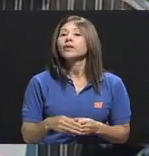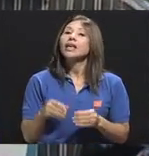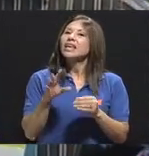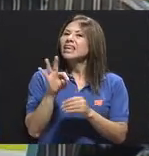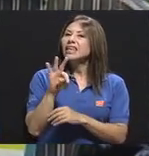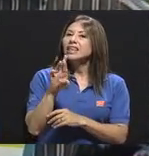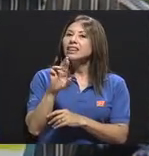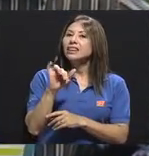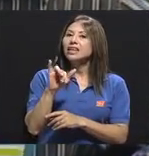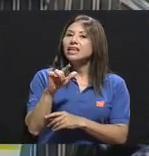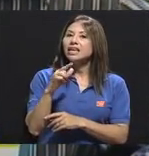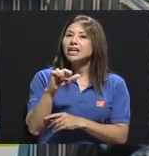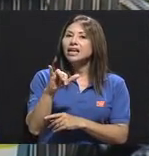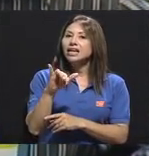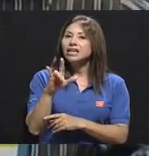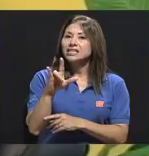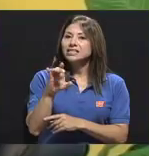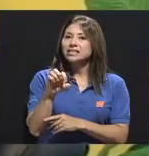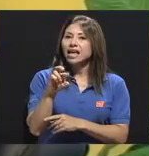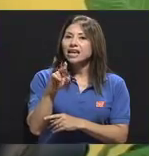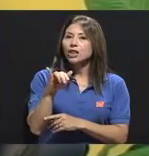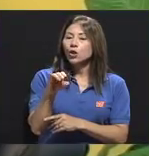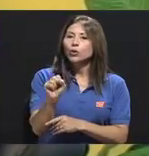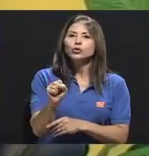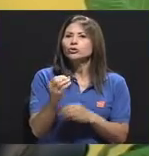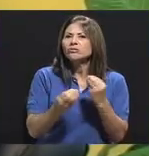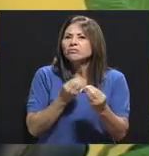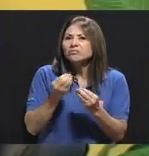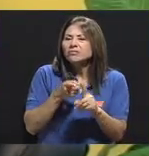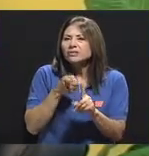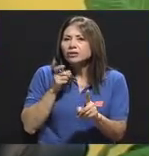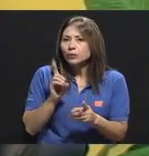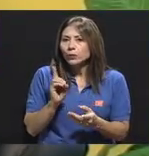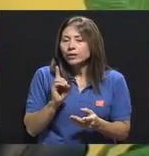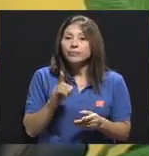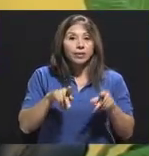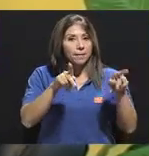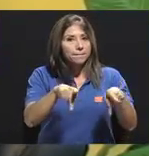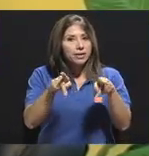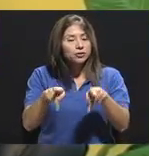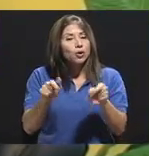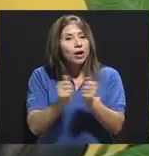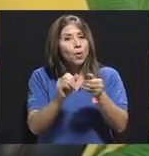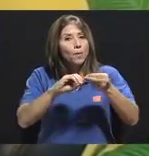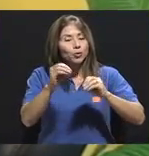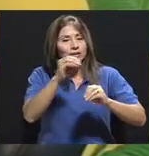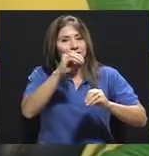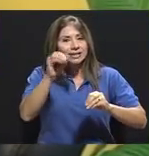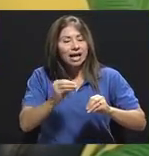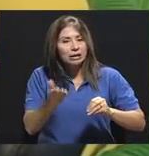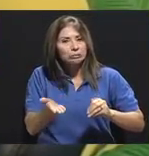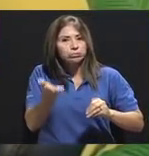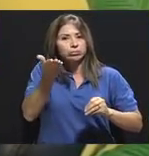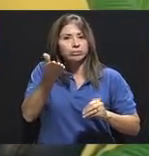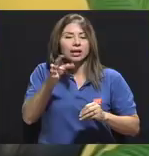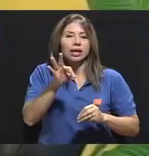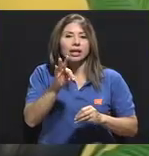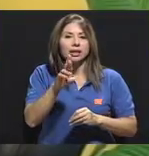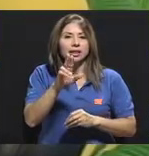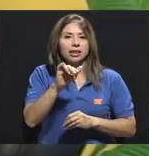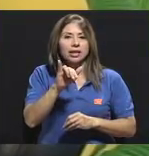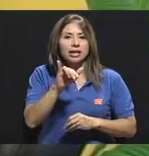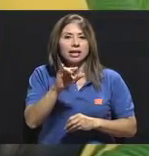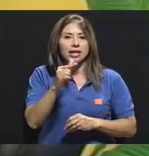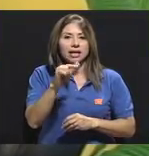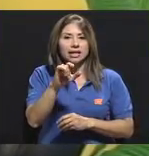es la Fuente principal de ellos básicamente eh la persona que tiene triglicéridos altos verdad que uno trata de que